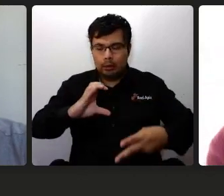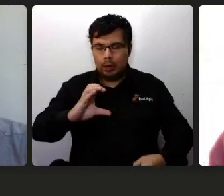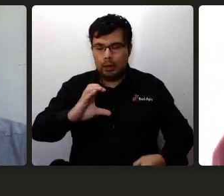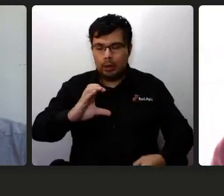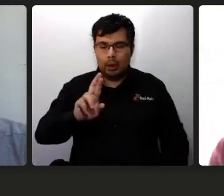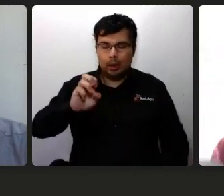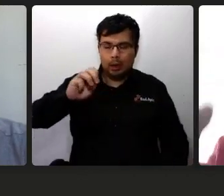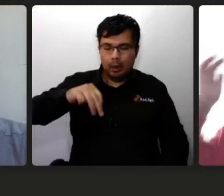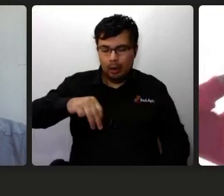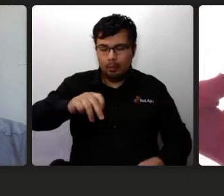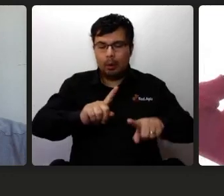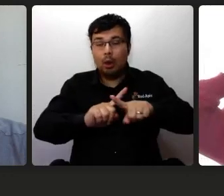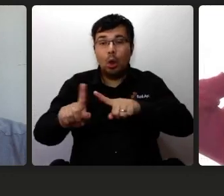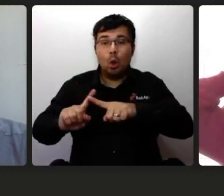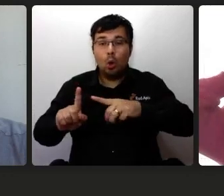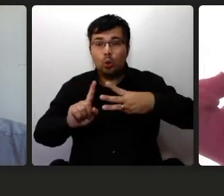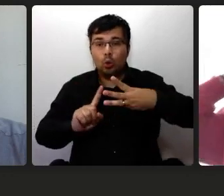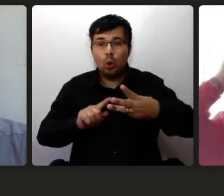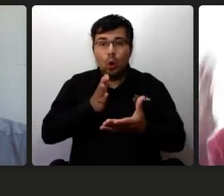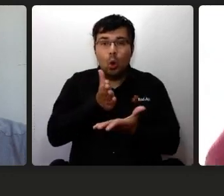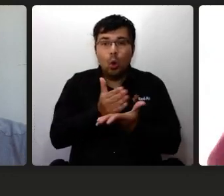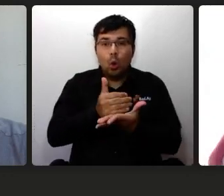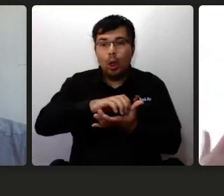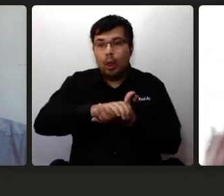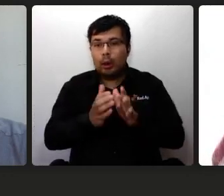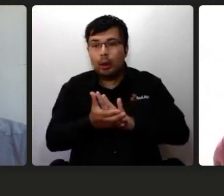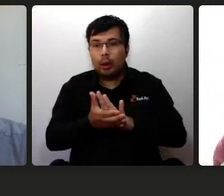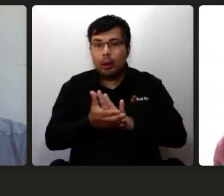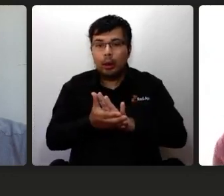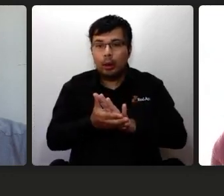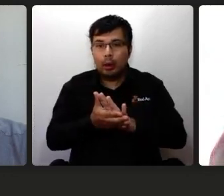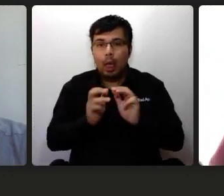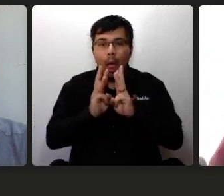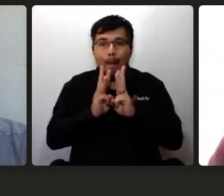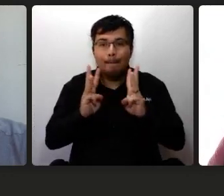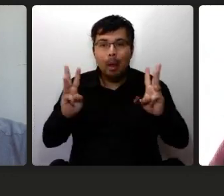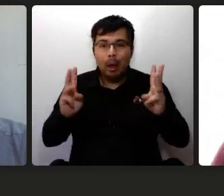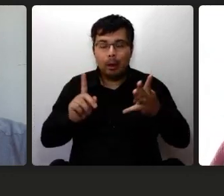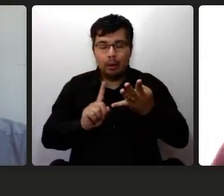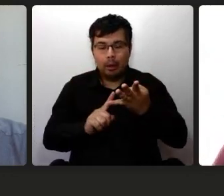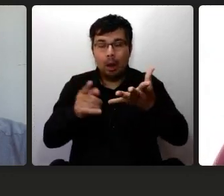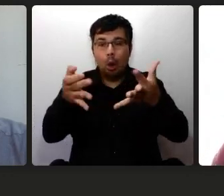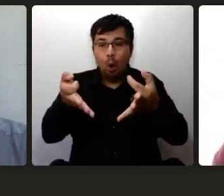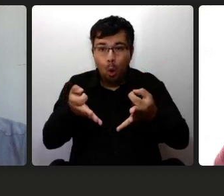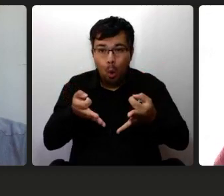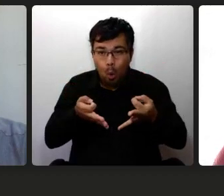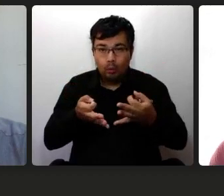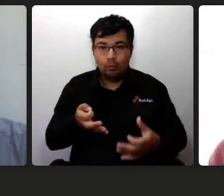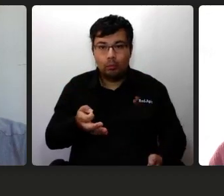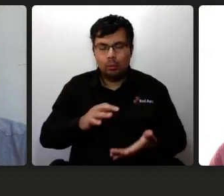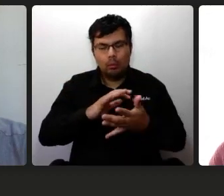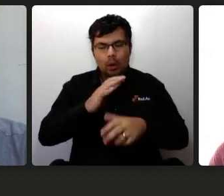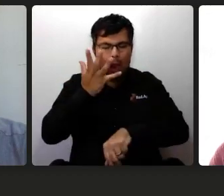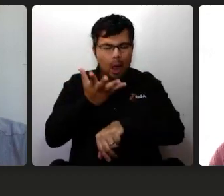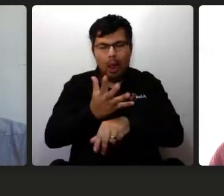de estrategias de marketing, de contabilidad, o sea, hay de todo. Los invito a navegar, mirar